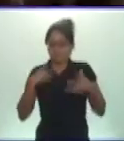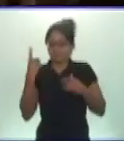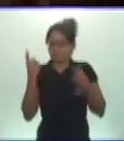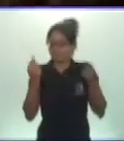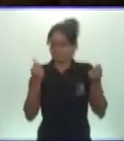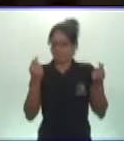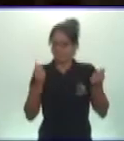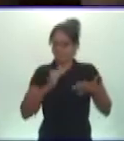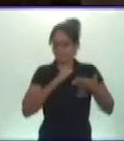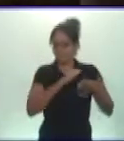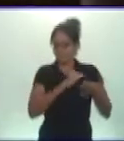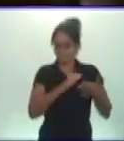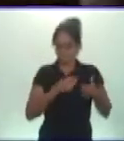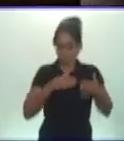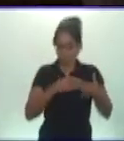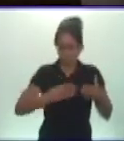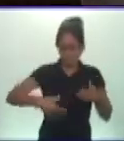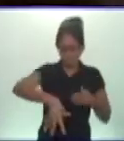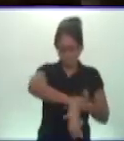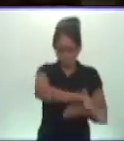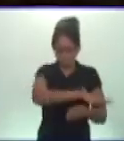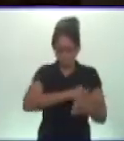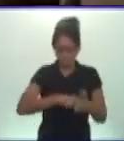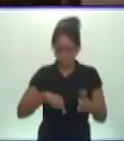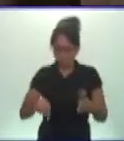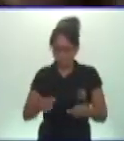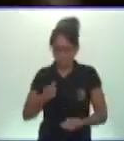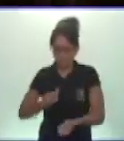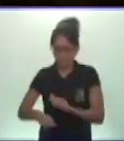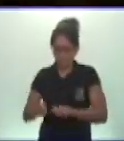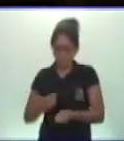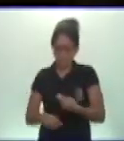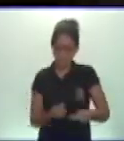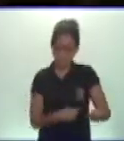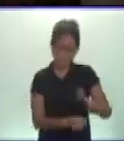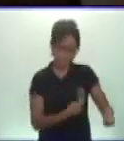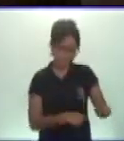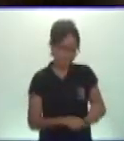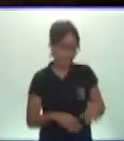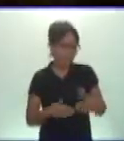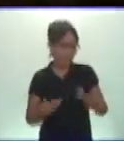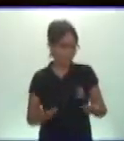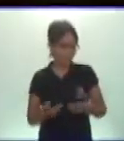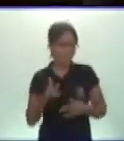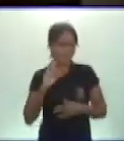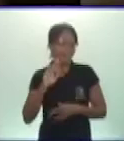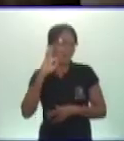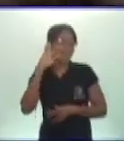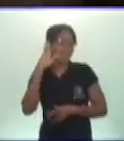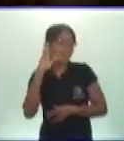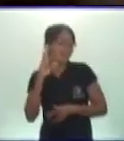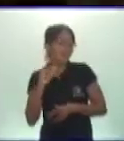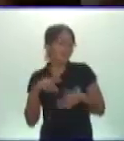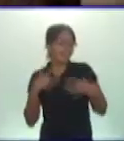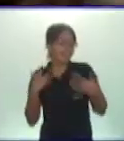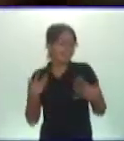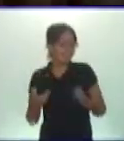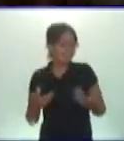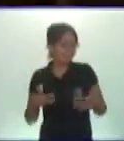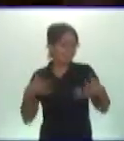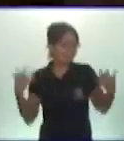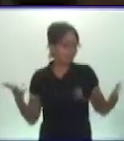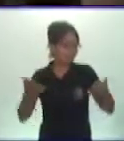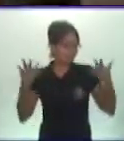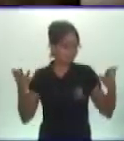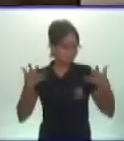los alrededores de la bahía, dando como resultado también una progresión, un desarrollo de